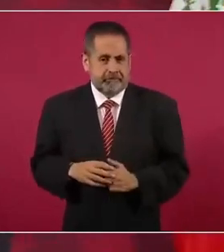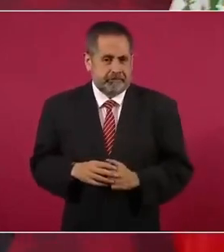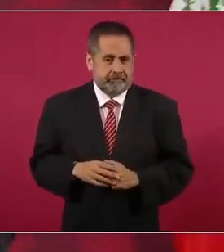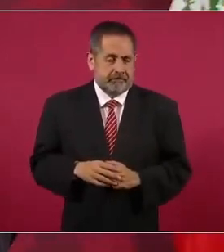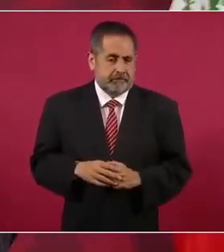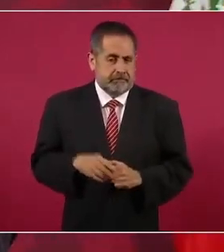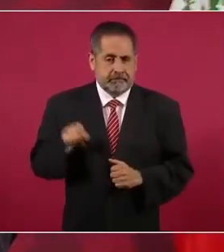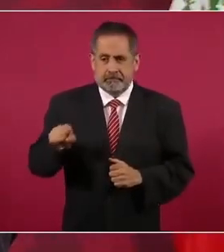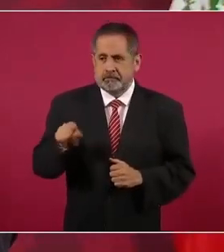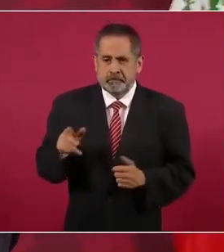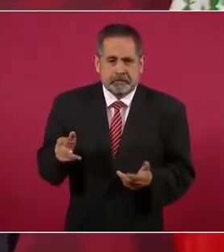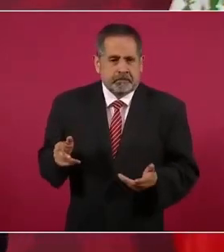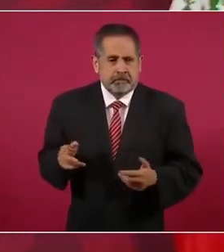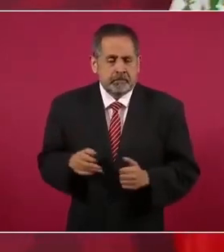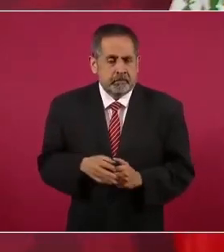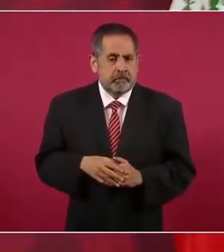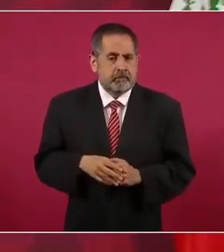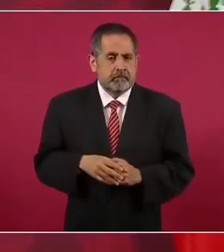hacían